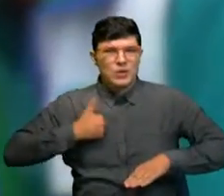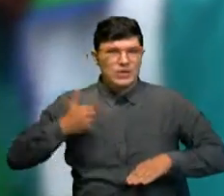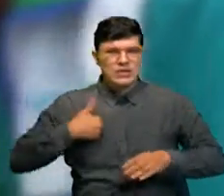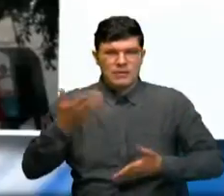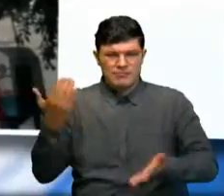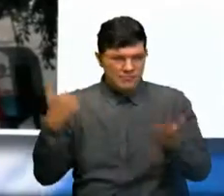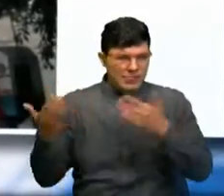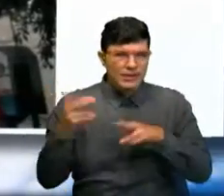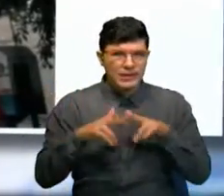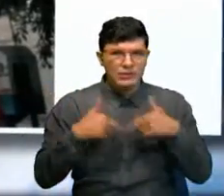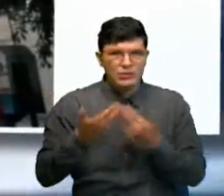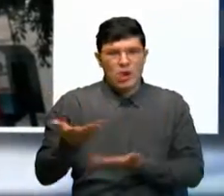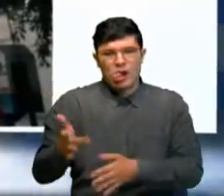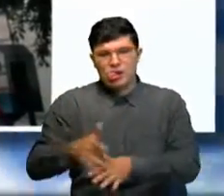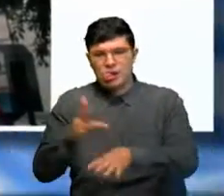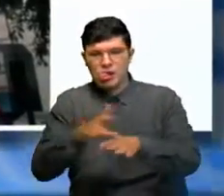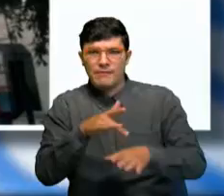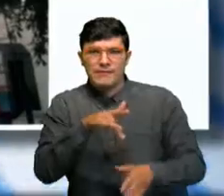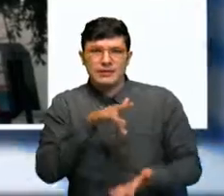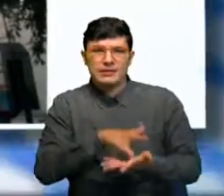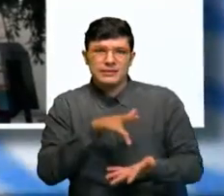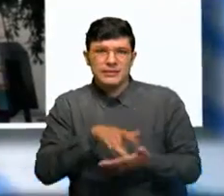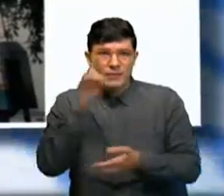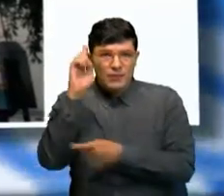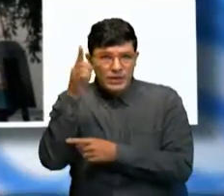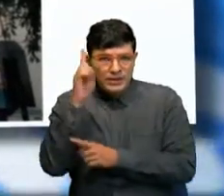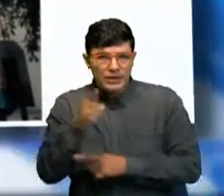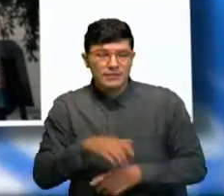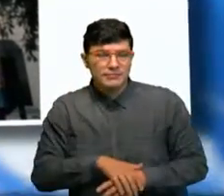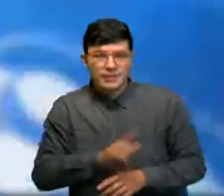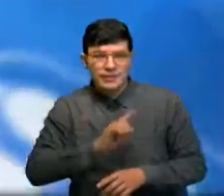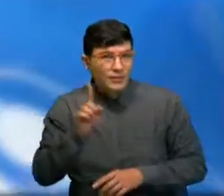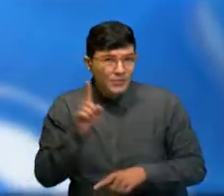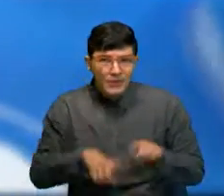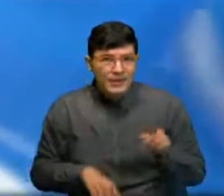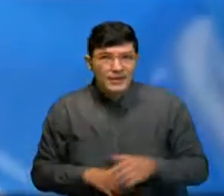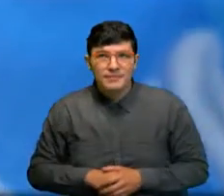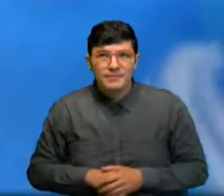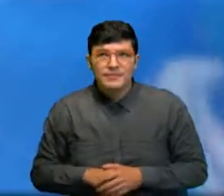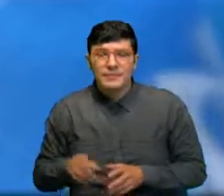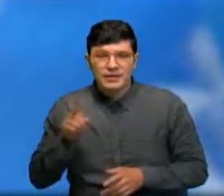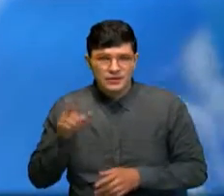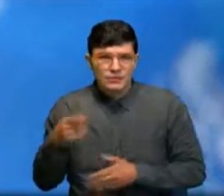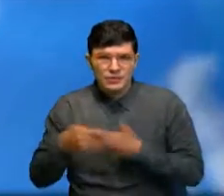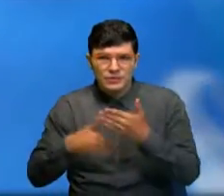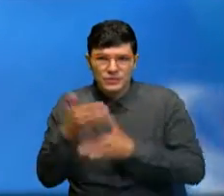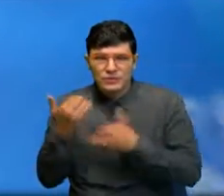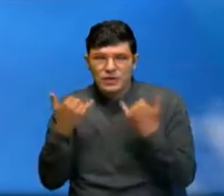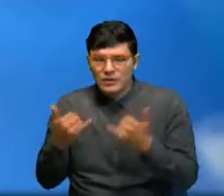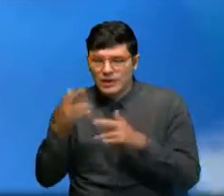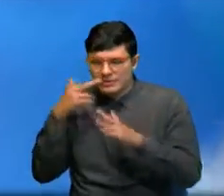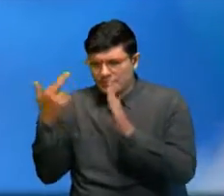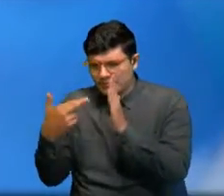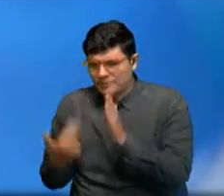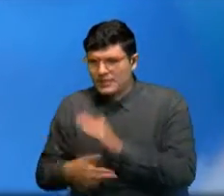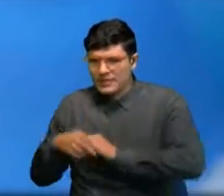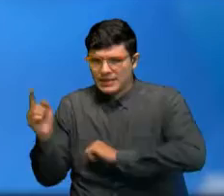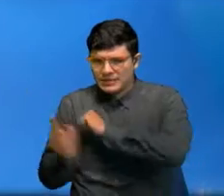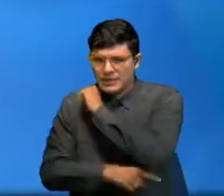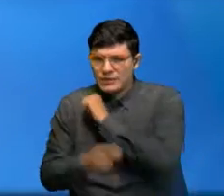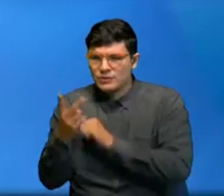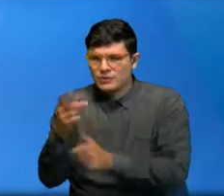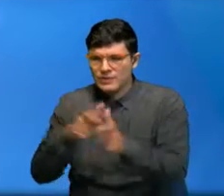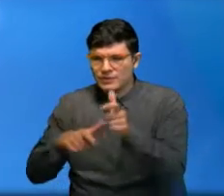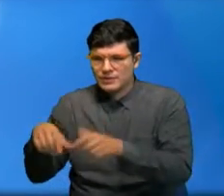la suspensión la ordenó la procuraduría general de la nación mientras adelanta un proceso disciplinario contra